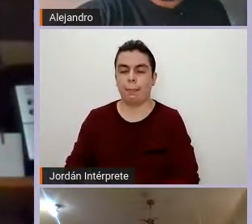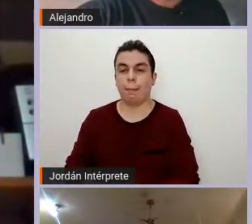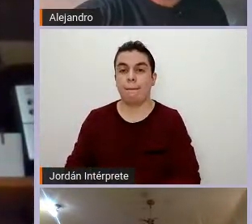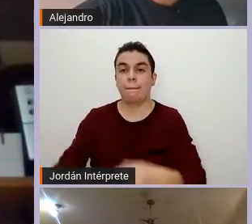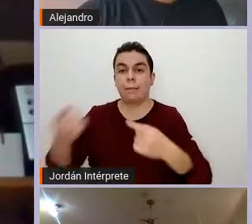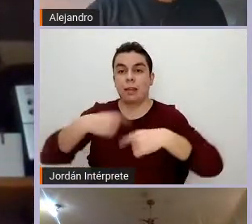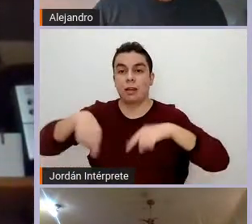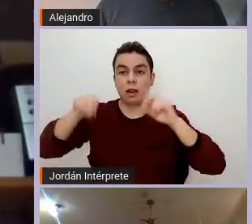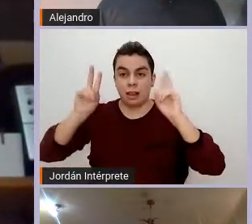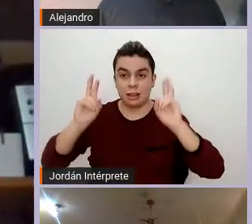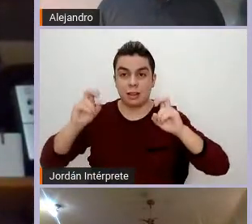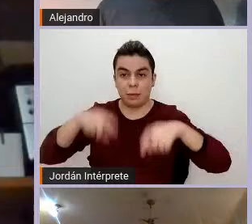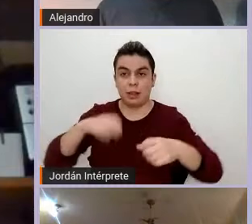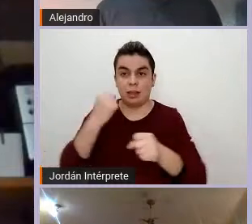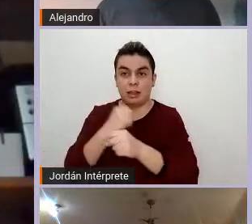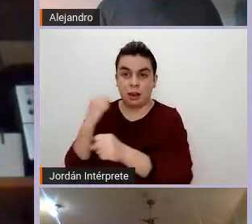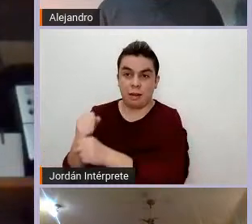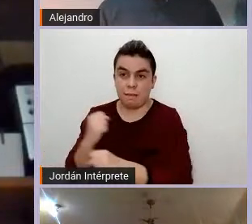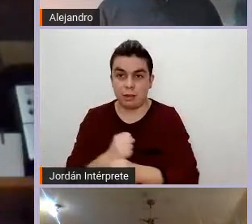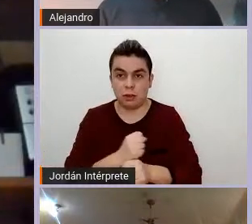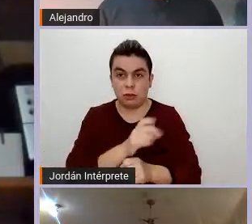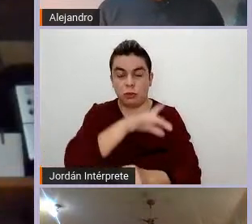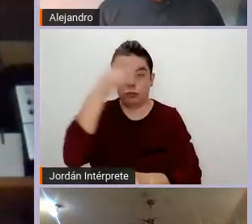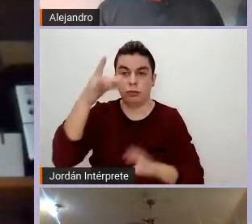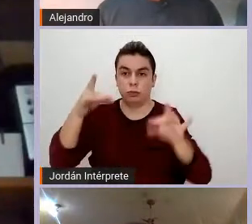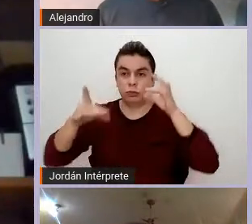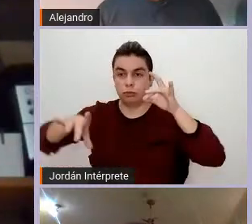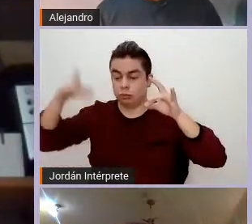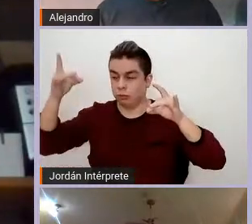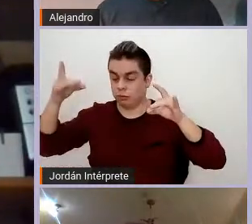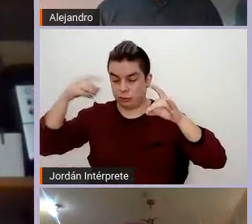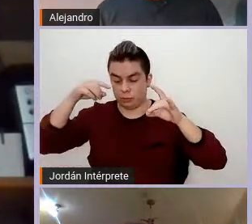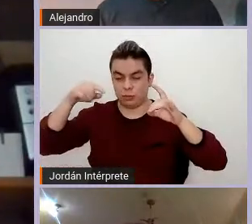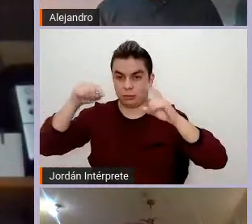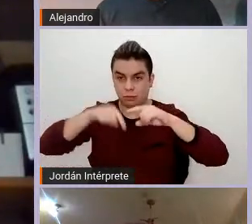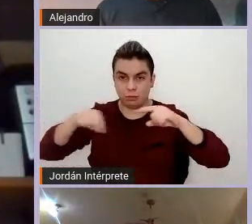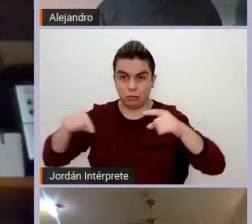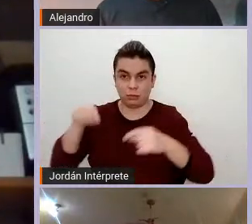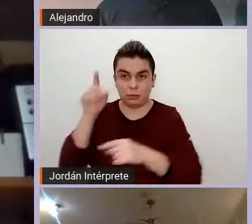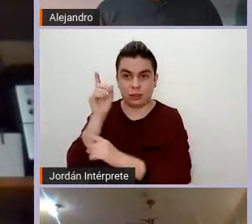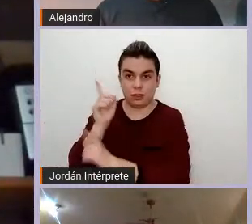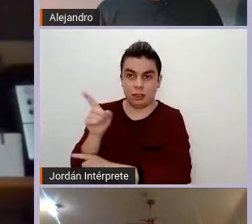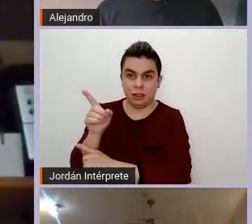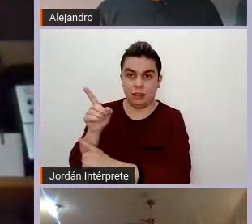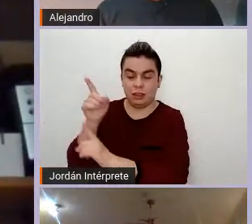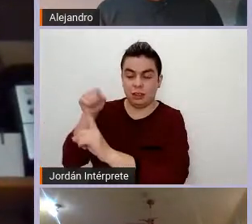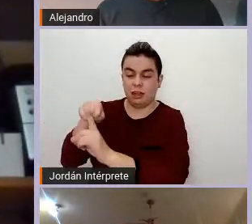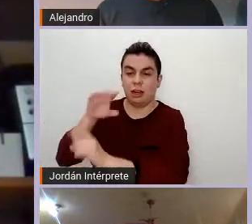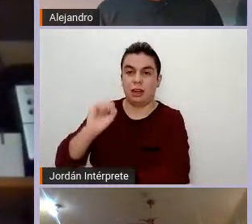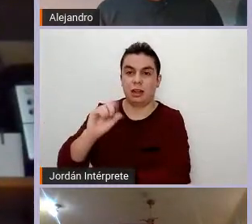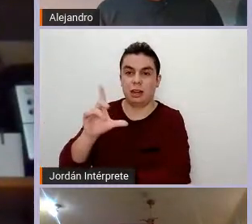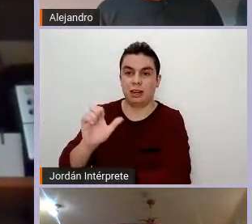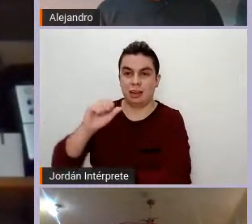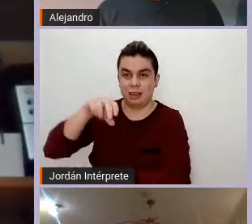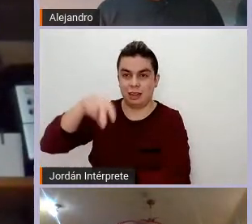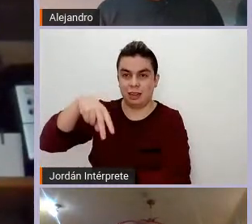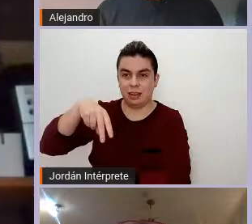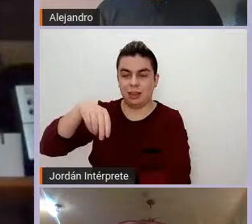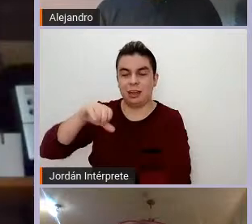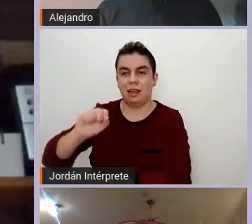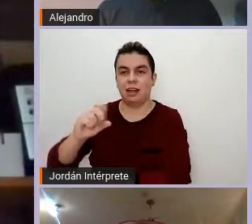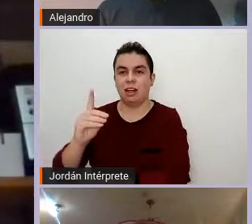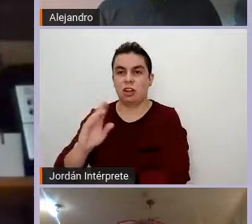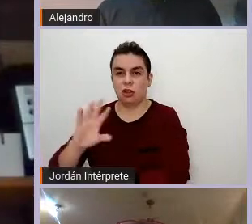de los trabajos que se propusieron en la presente versión del premio, el de Alejandro Escobar Mundaca, titulado Traducción